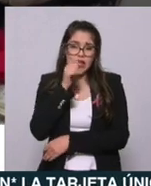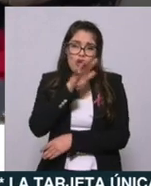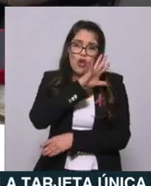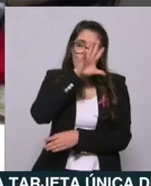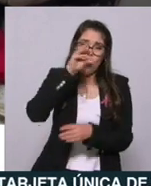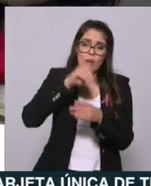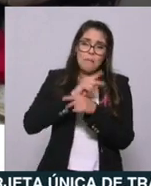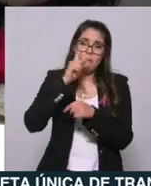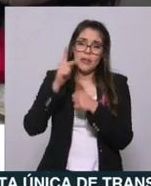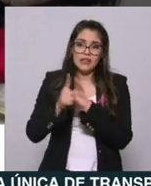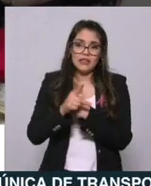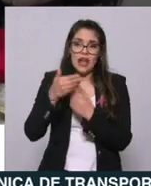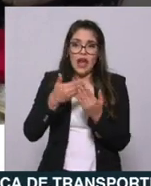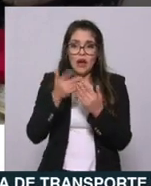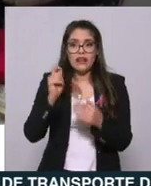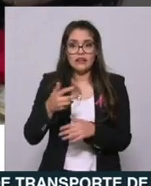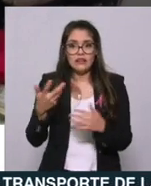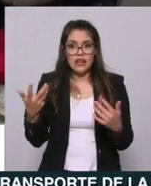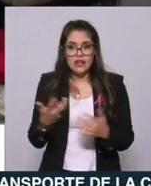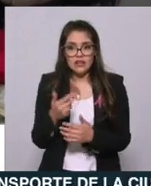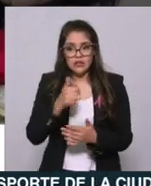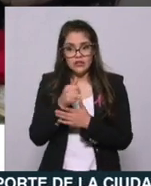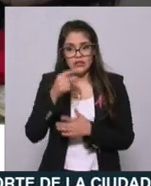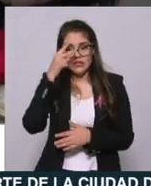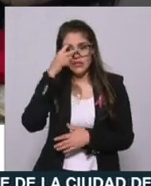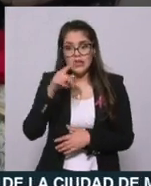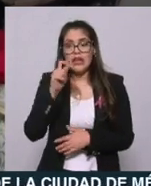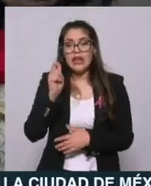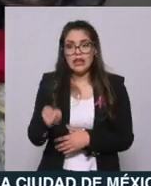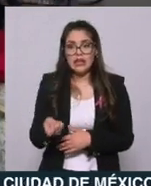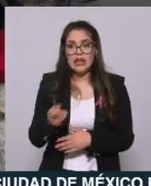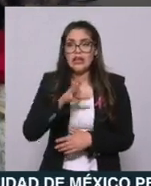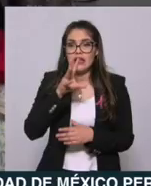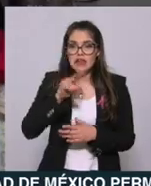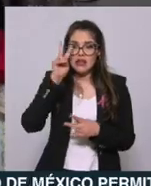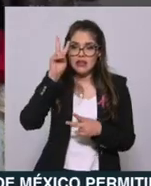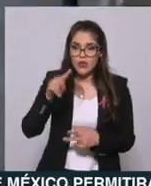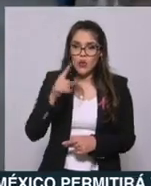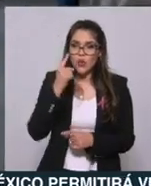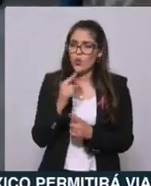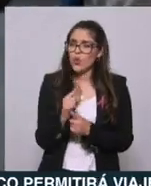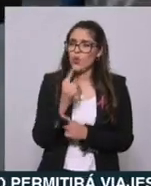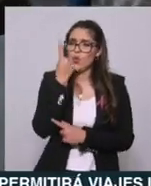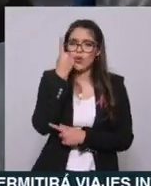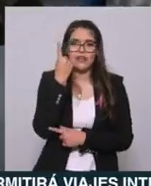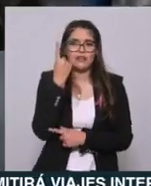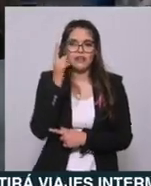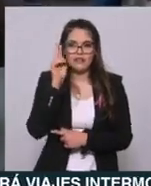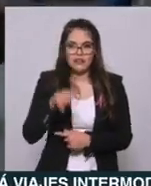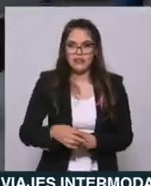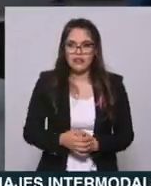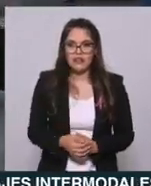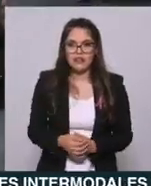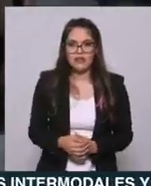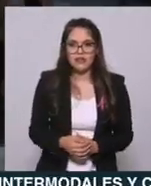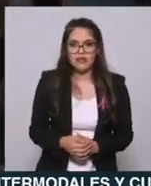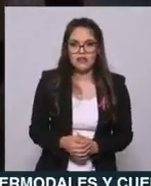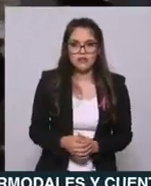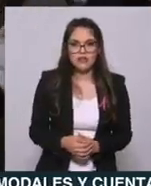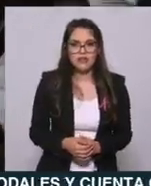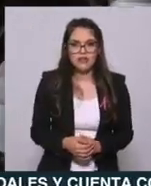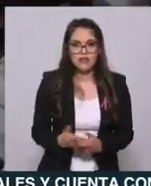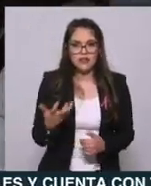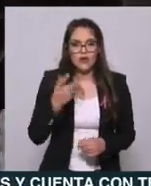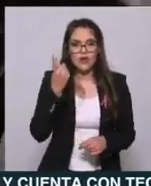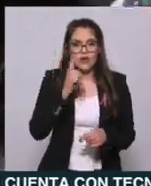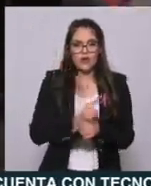país, lo que estamos haciendo en la Ciudad de México es absolutamente único. La megaprocesión se